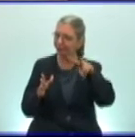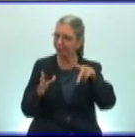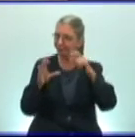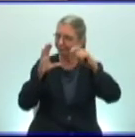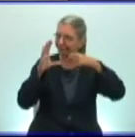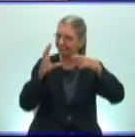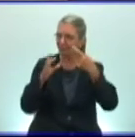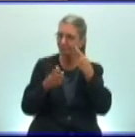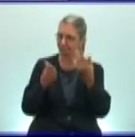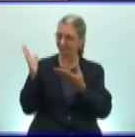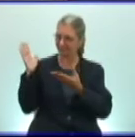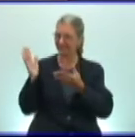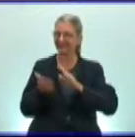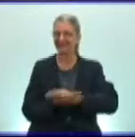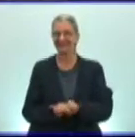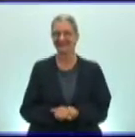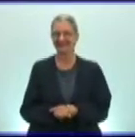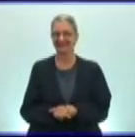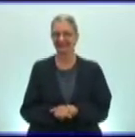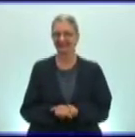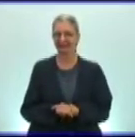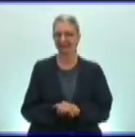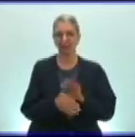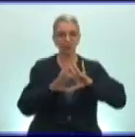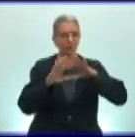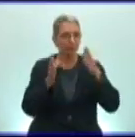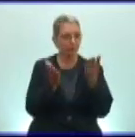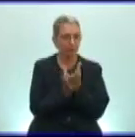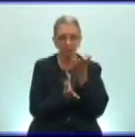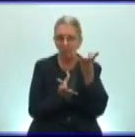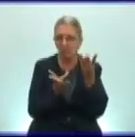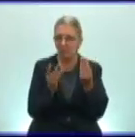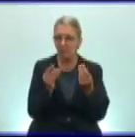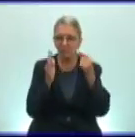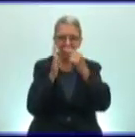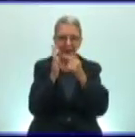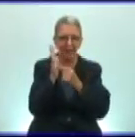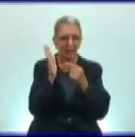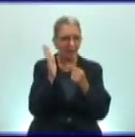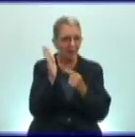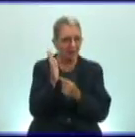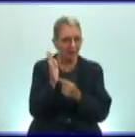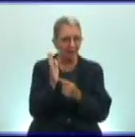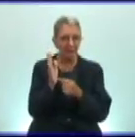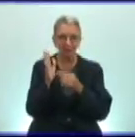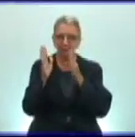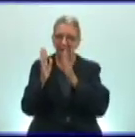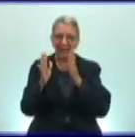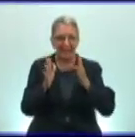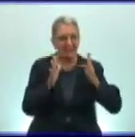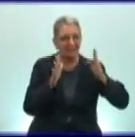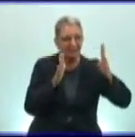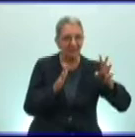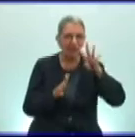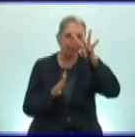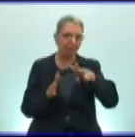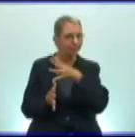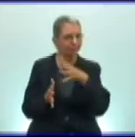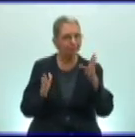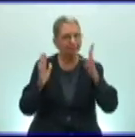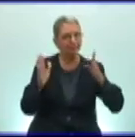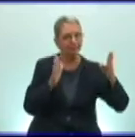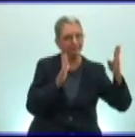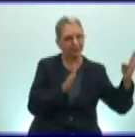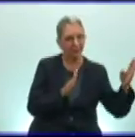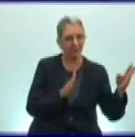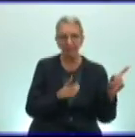video. En el mundo existen muchos elementos, y cada uno de ellos está clasificado en la famosa tabla periódica, pero de